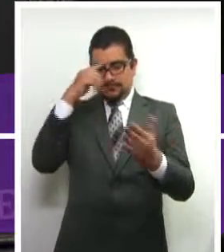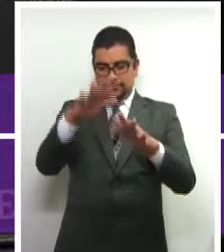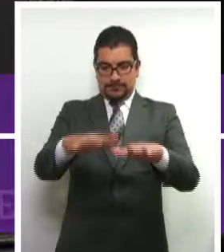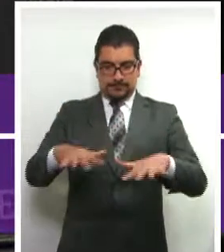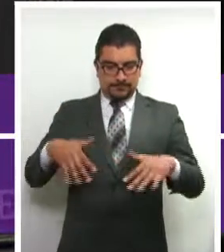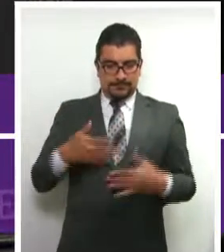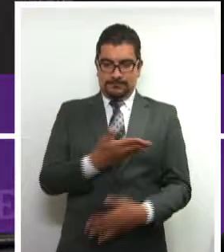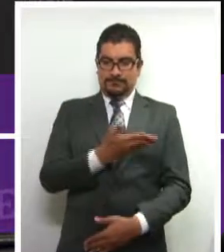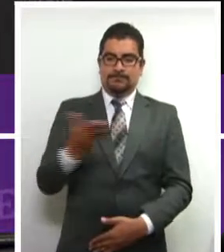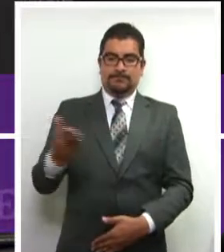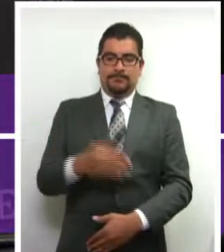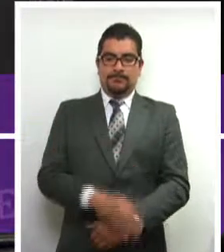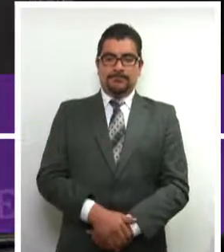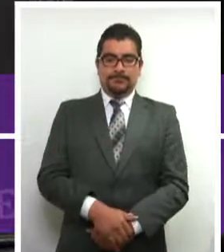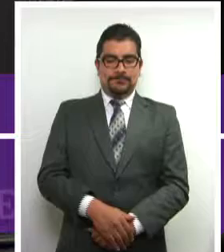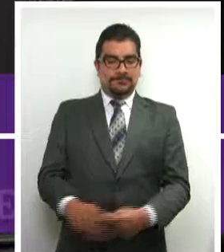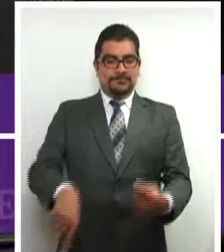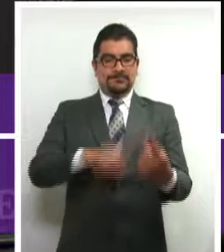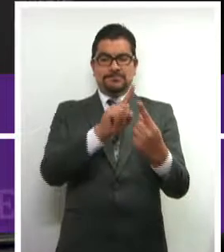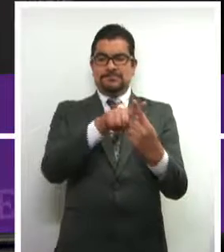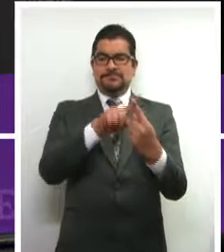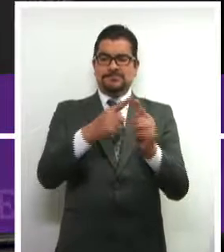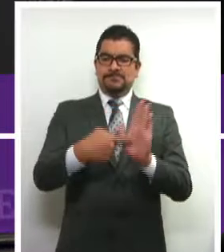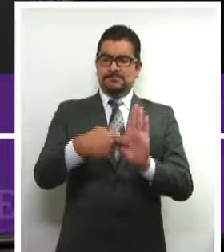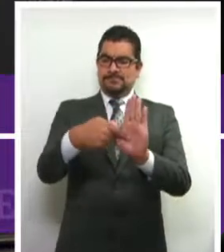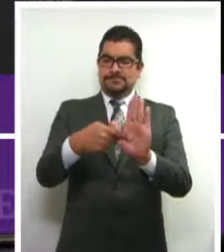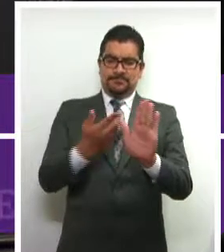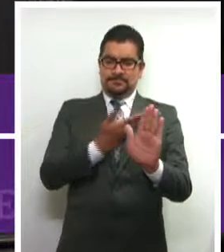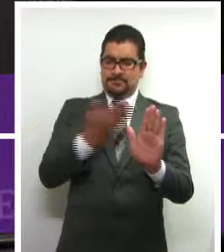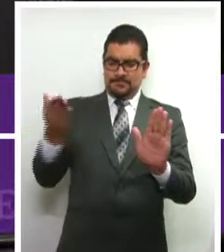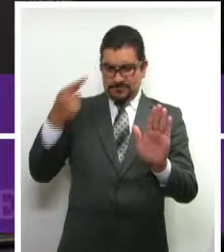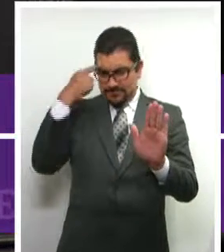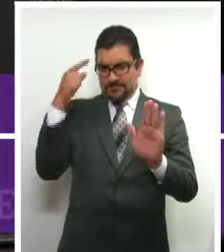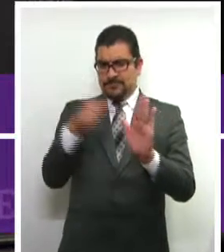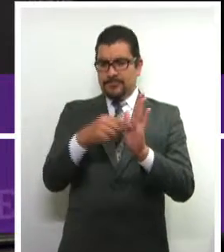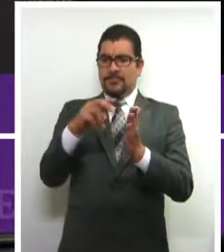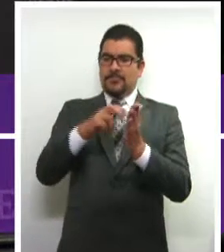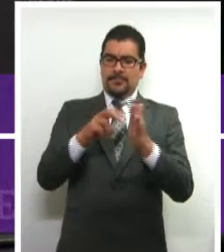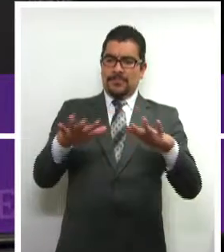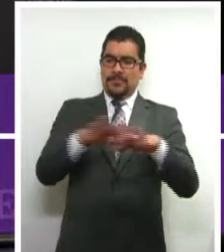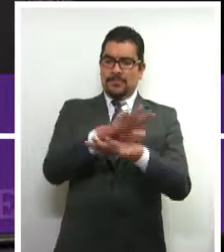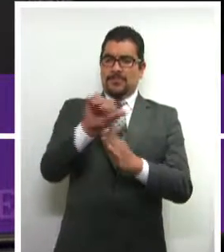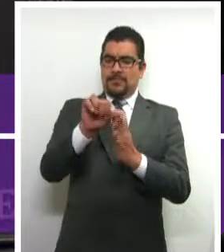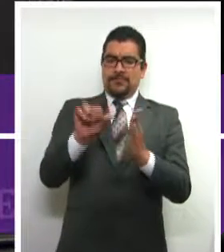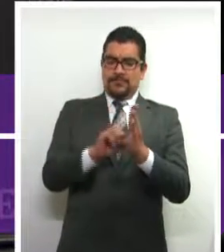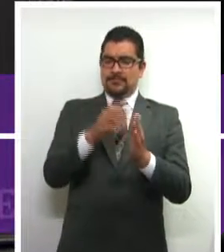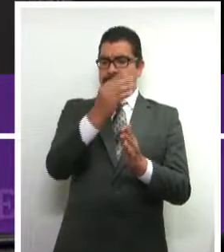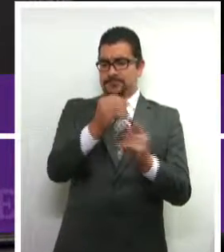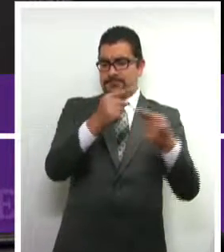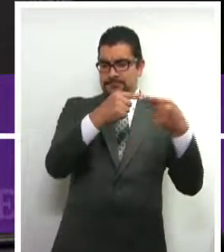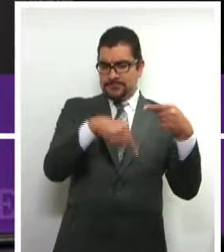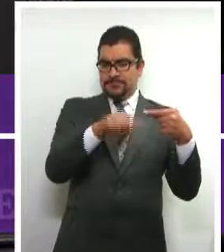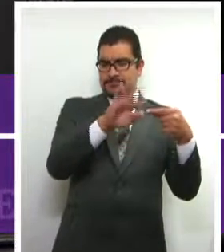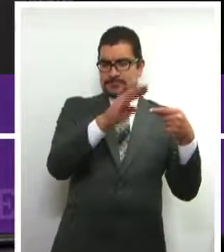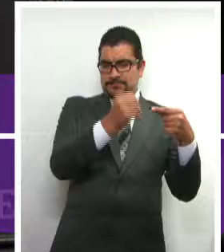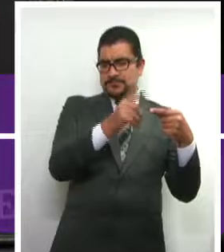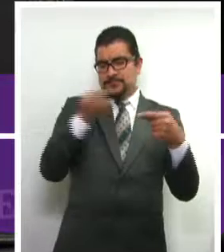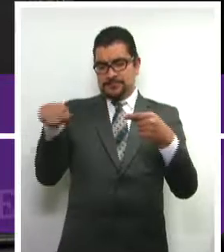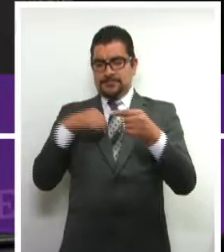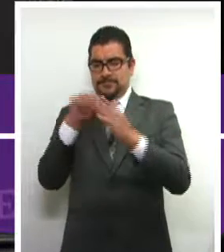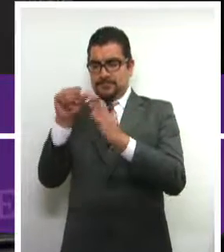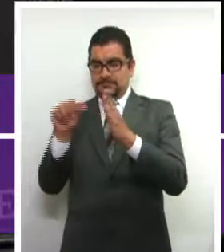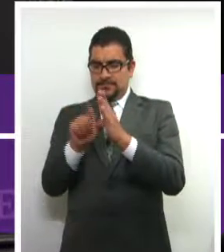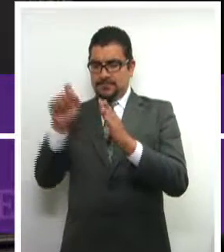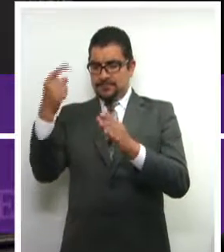Asamblea. La primera de ellas que presento ante este Pleno modifica el numeral 9 del artículo 59 y el numeral 4, apartado B del